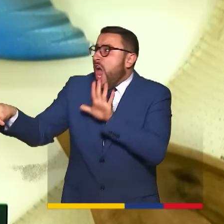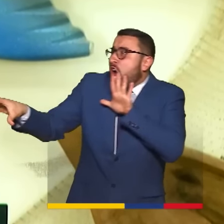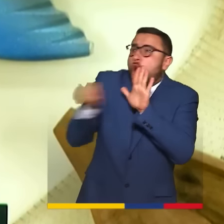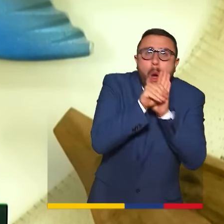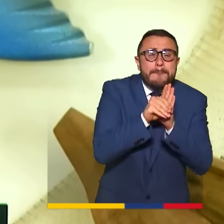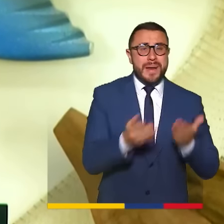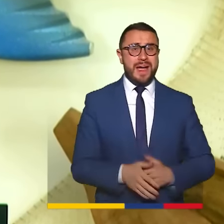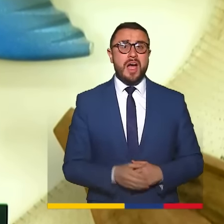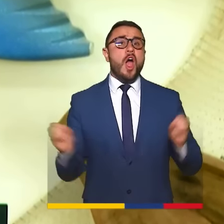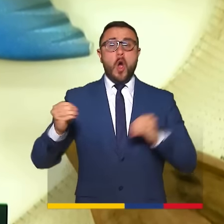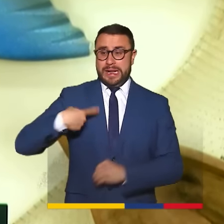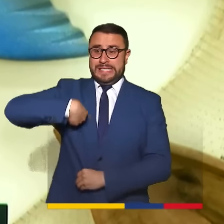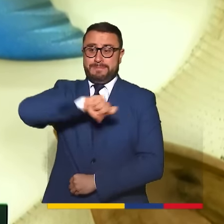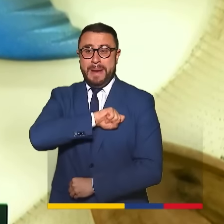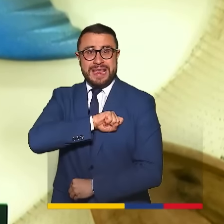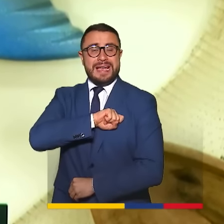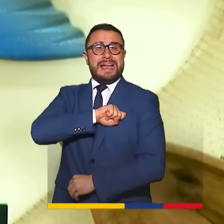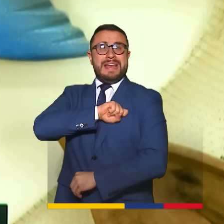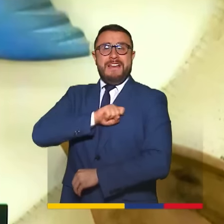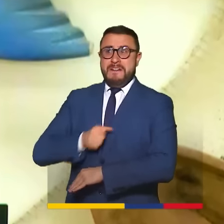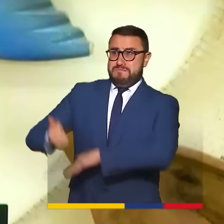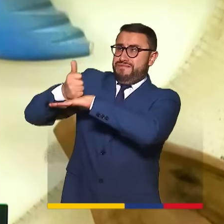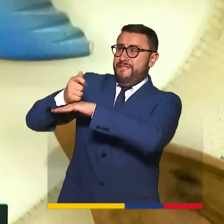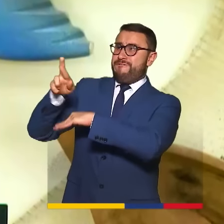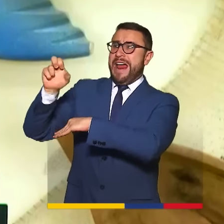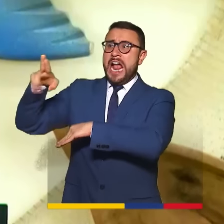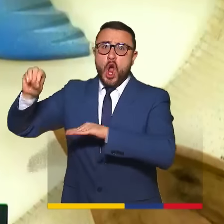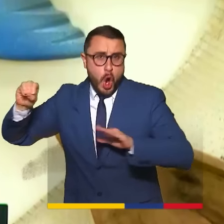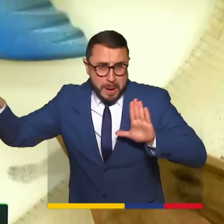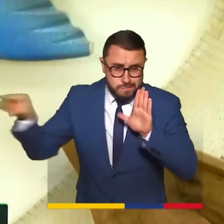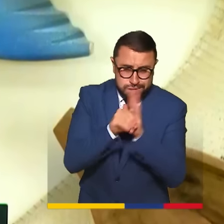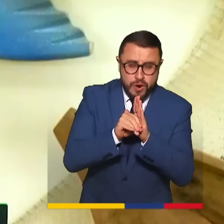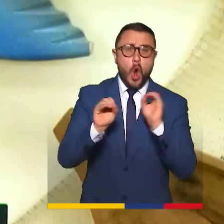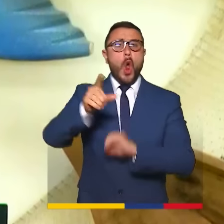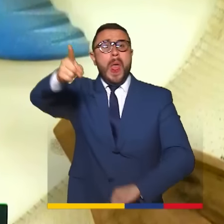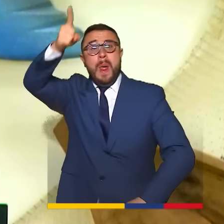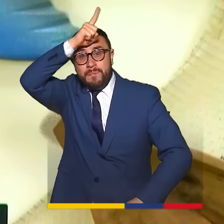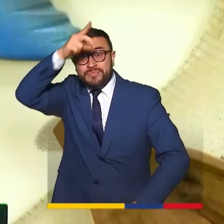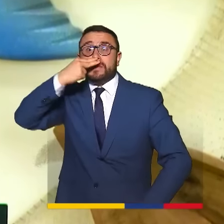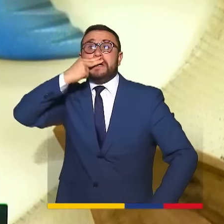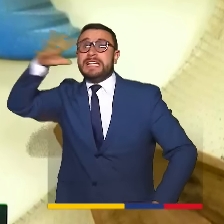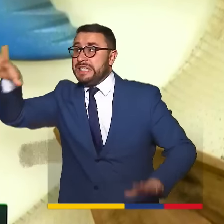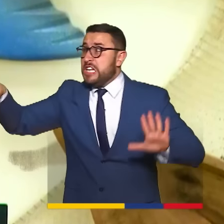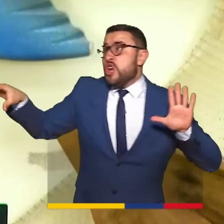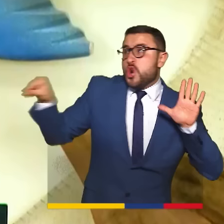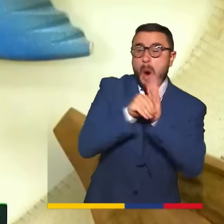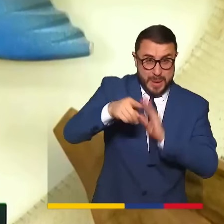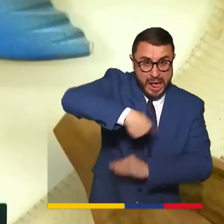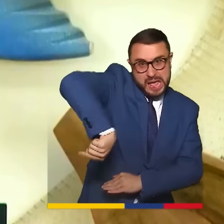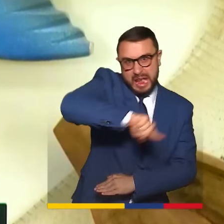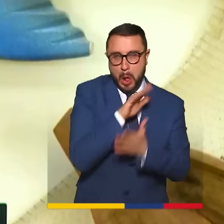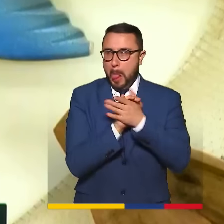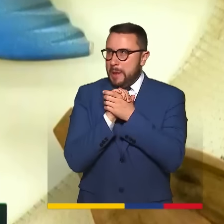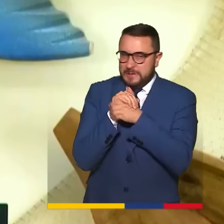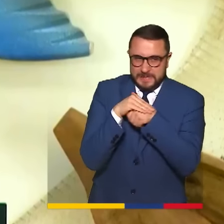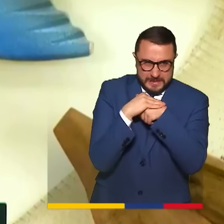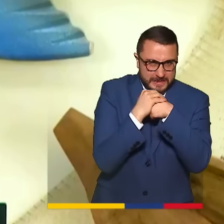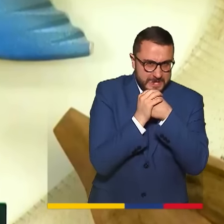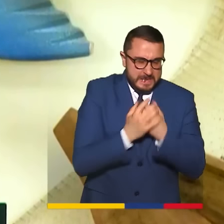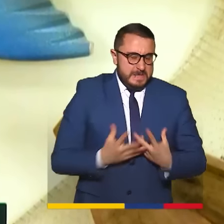los franquistas de España, de los nazis de Alemania, de imponer por la vía del miedo y de